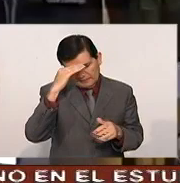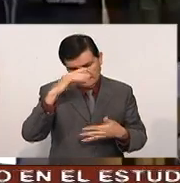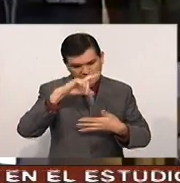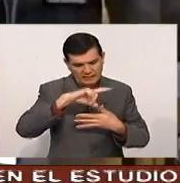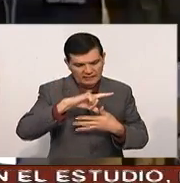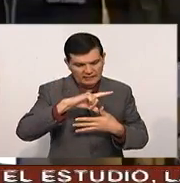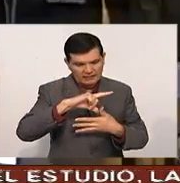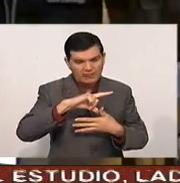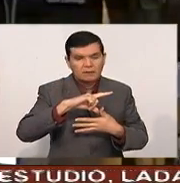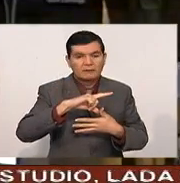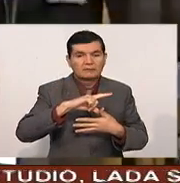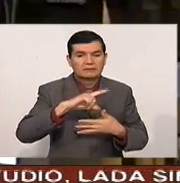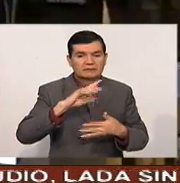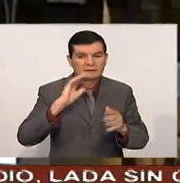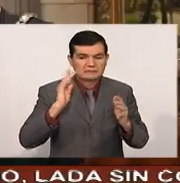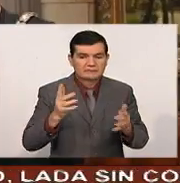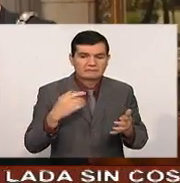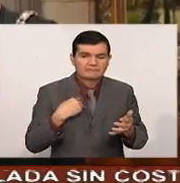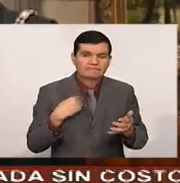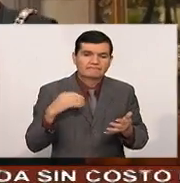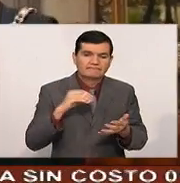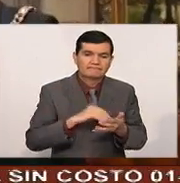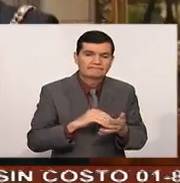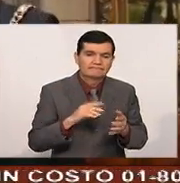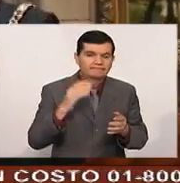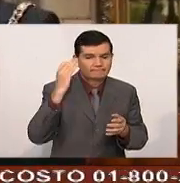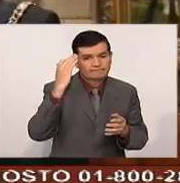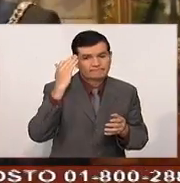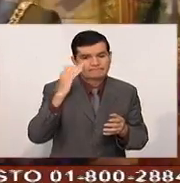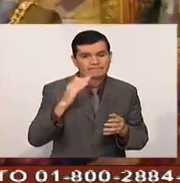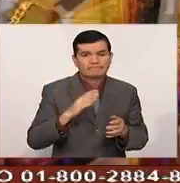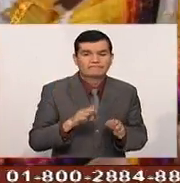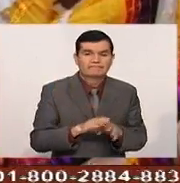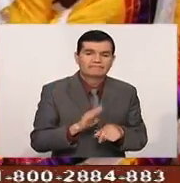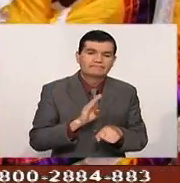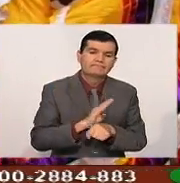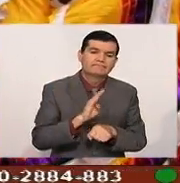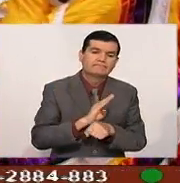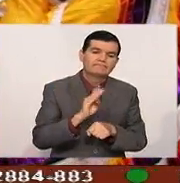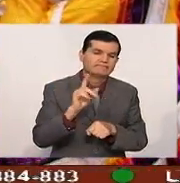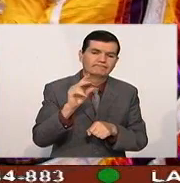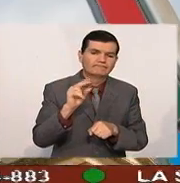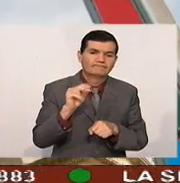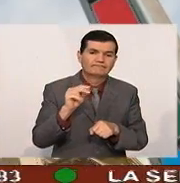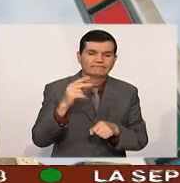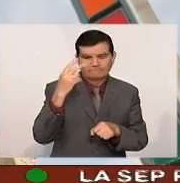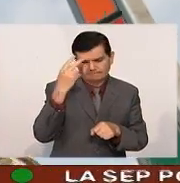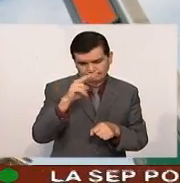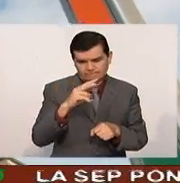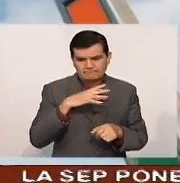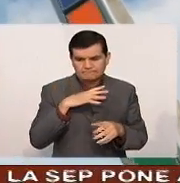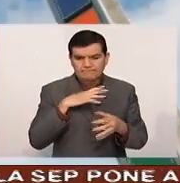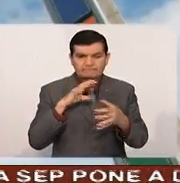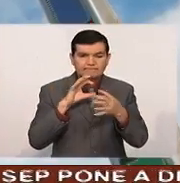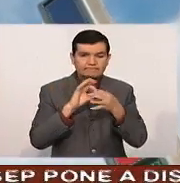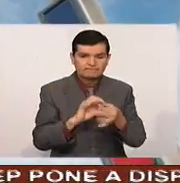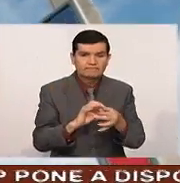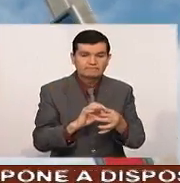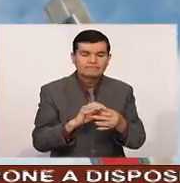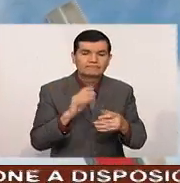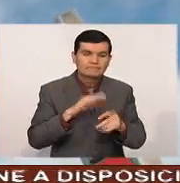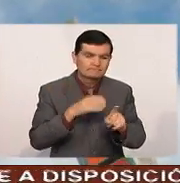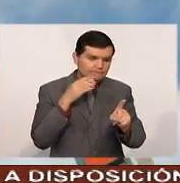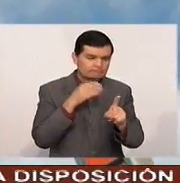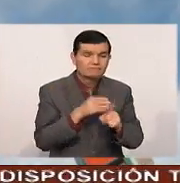Latina, ya pasaron las épocas de decir Brasil es el referente, México es el referente, pero más allá de